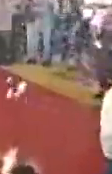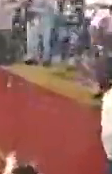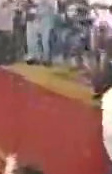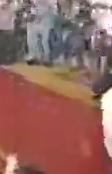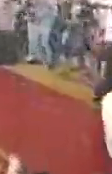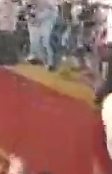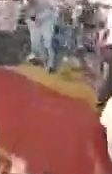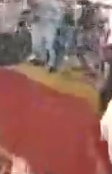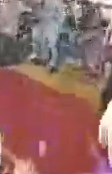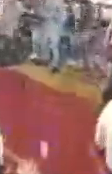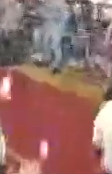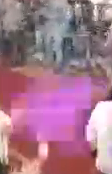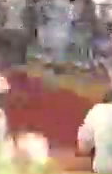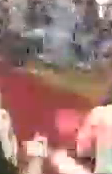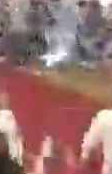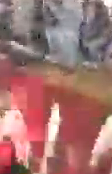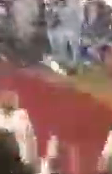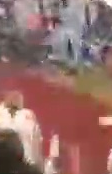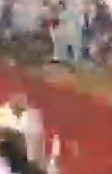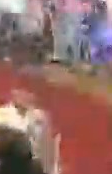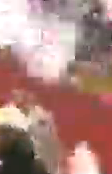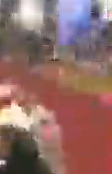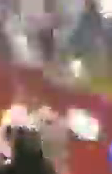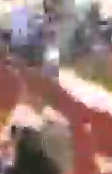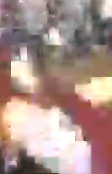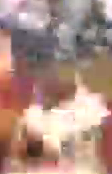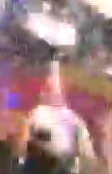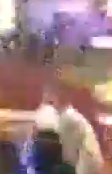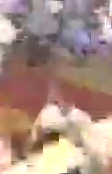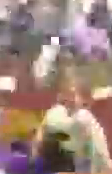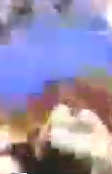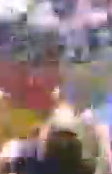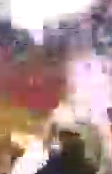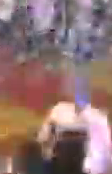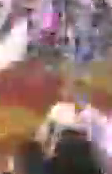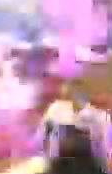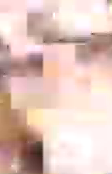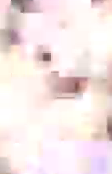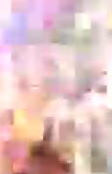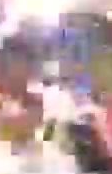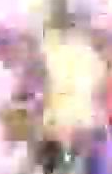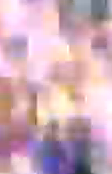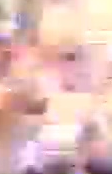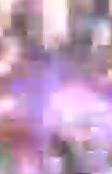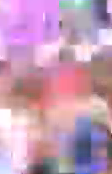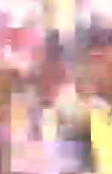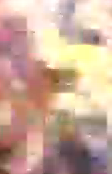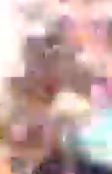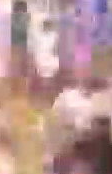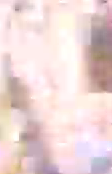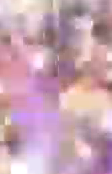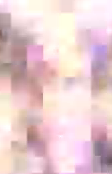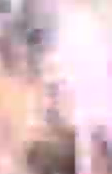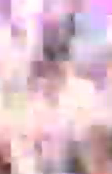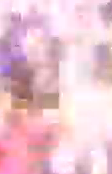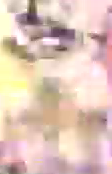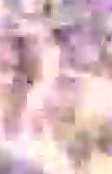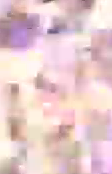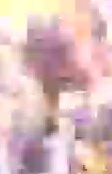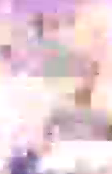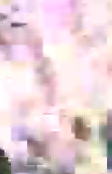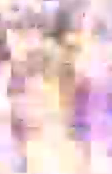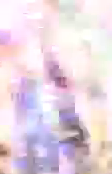De esta manera ha culminado esta actividad en el Parque Dalí Primera, en la parroquia Sucre de la ciudad